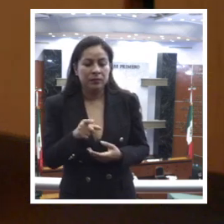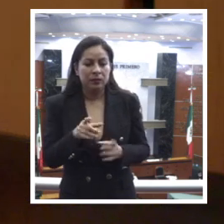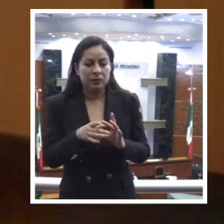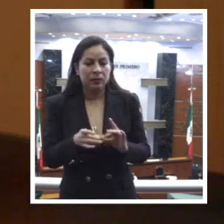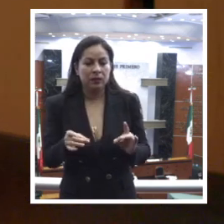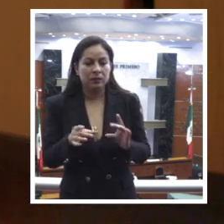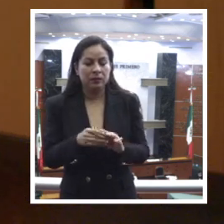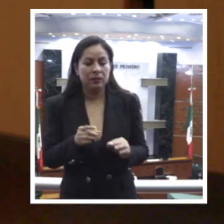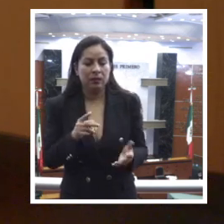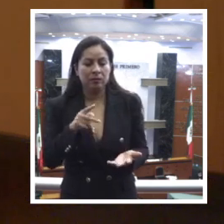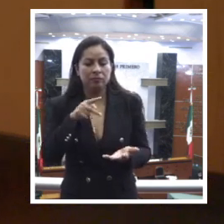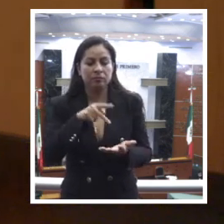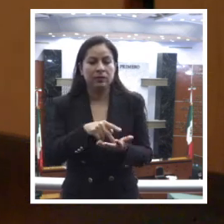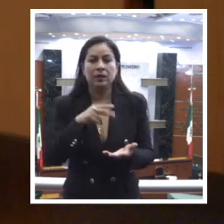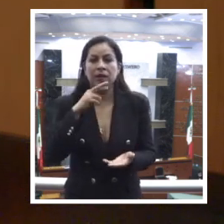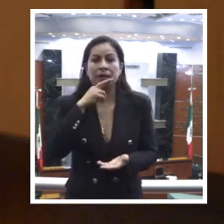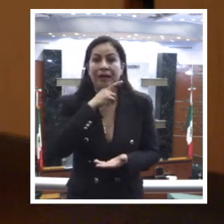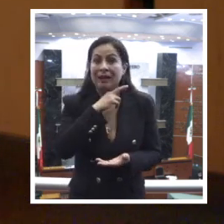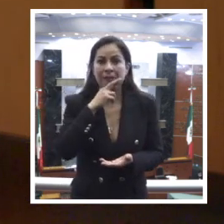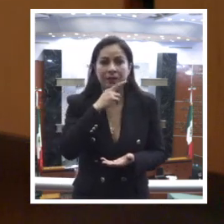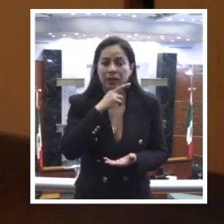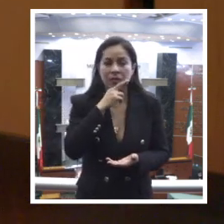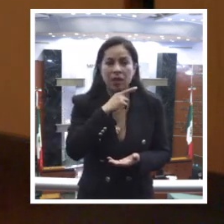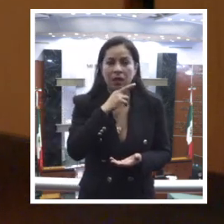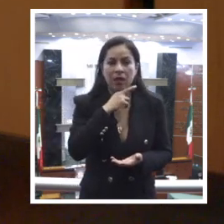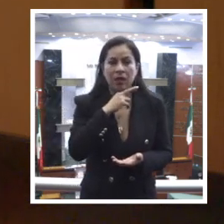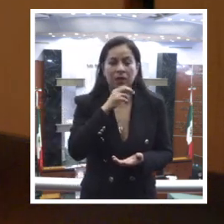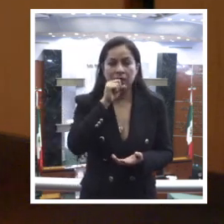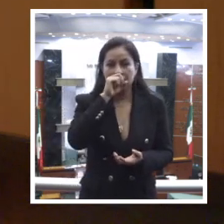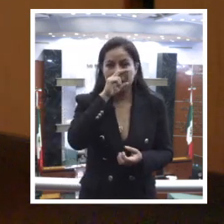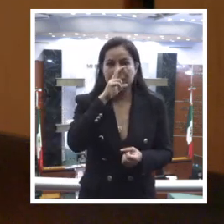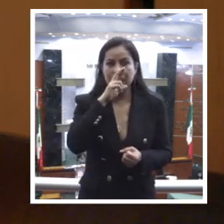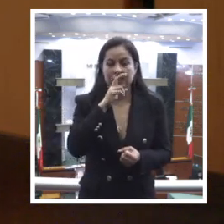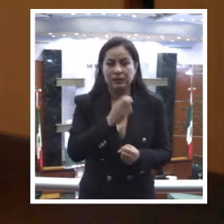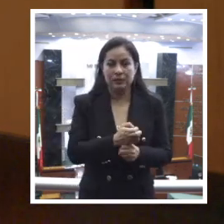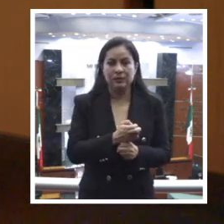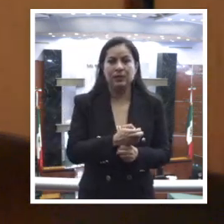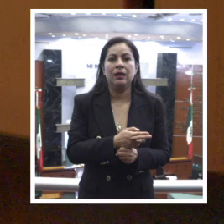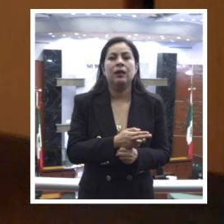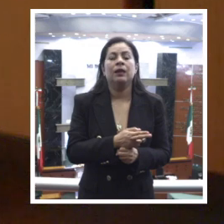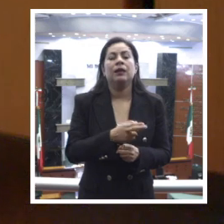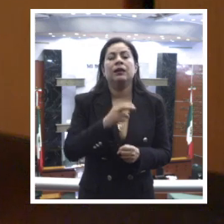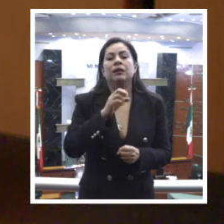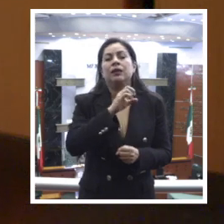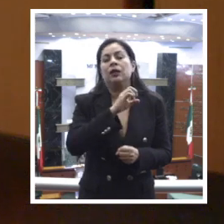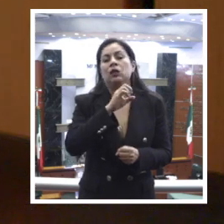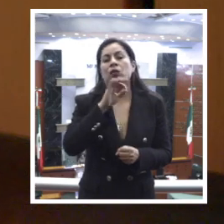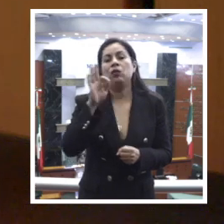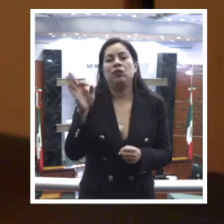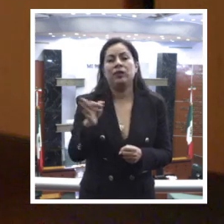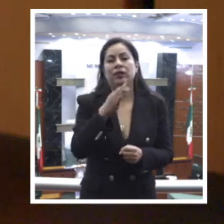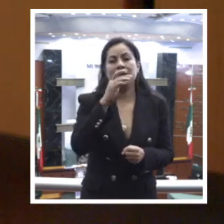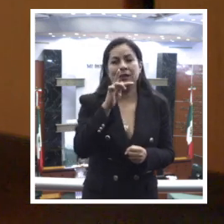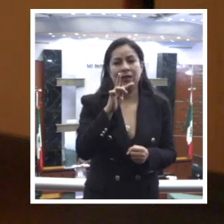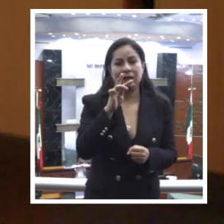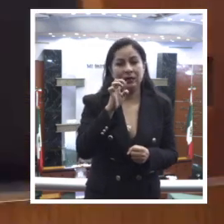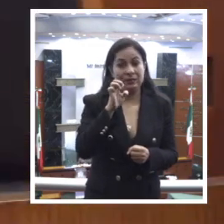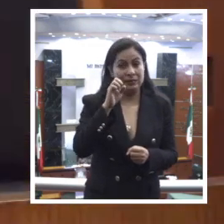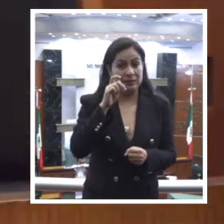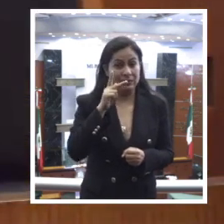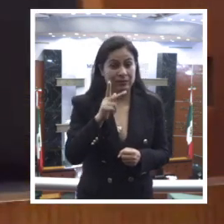destacar la presencia inmediata del secretario de Educación Pública del Gobierno Federal, el maestro Mario Delgado Carrillo, quien por